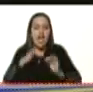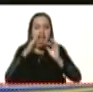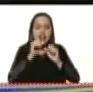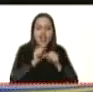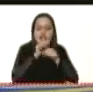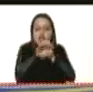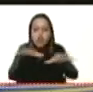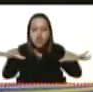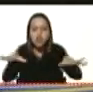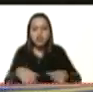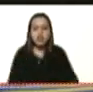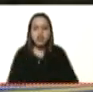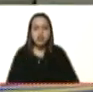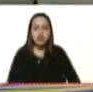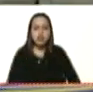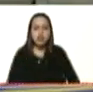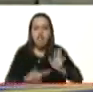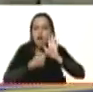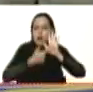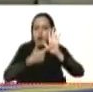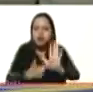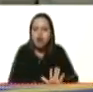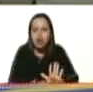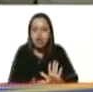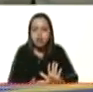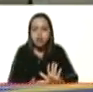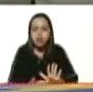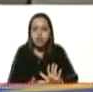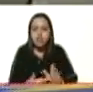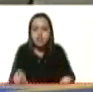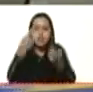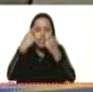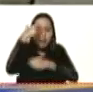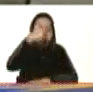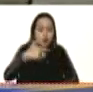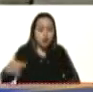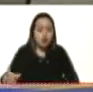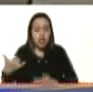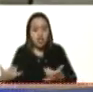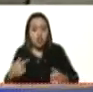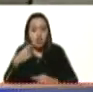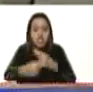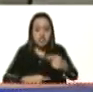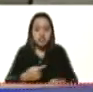y de convertirlos en ciudadanos de este siglo.